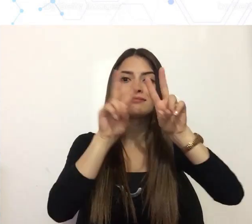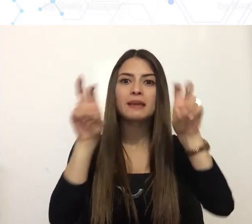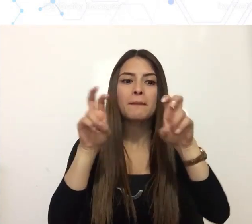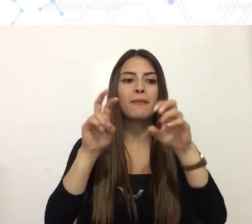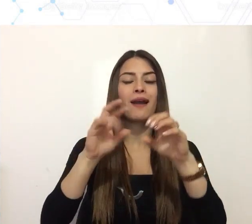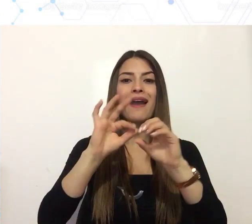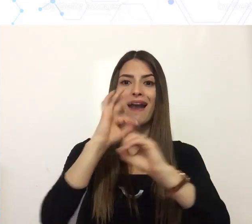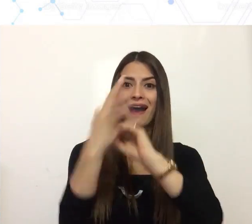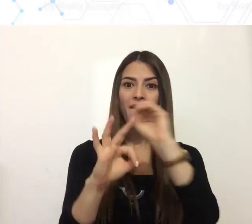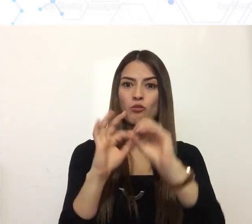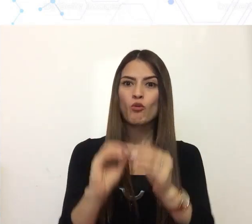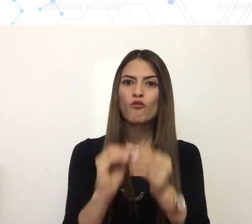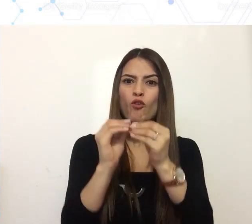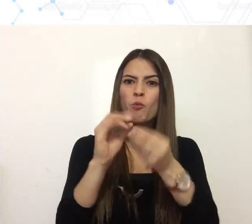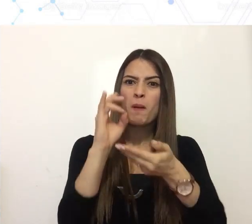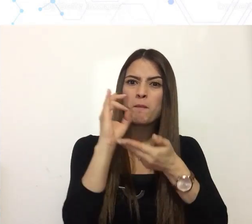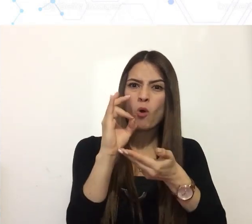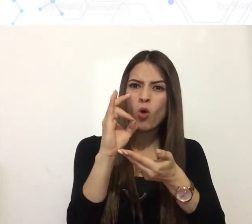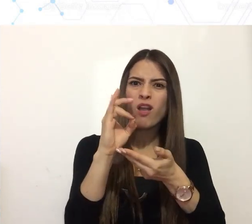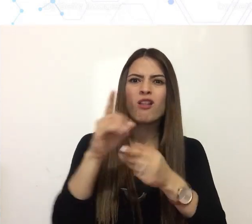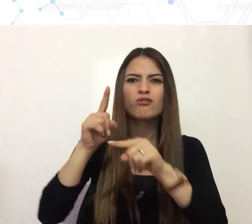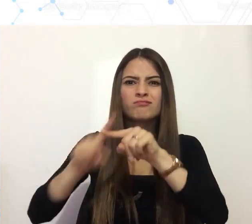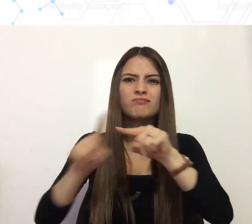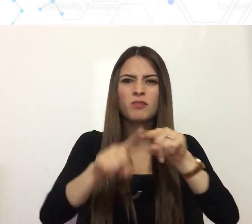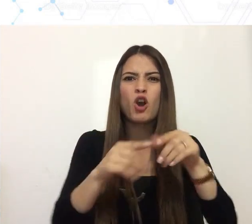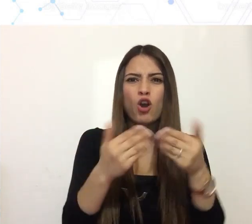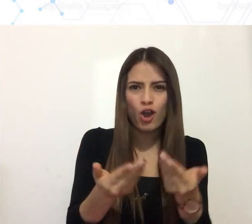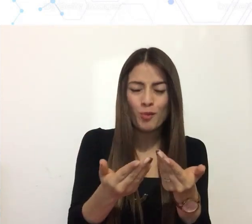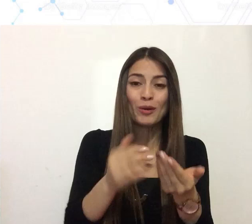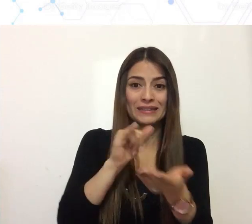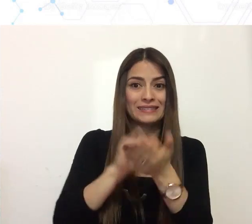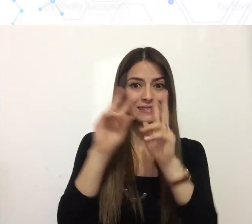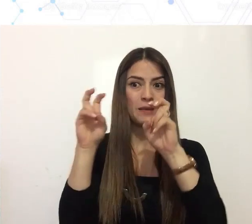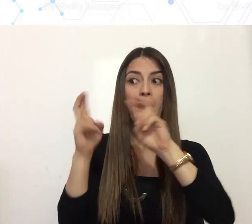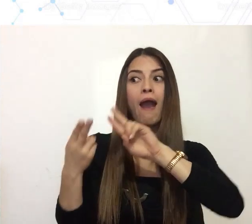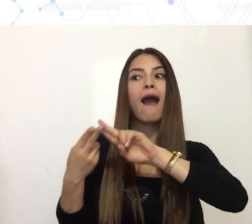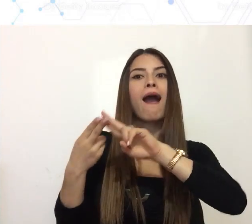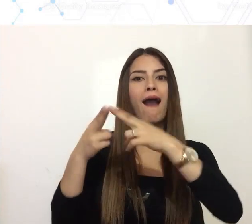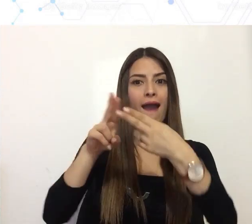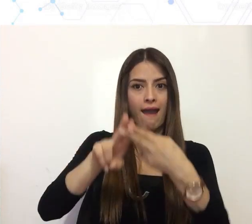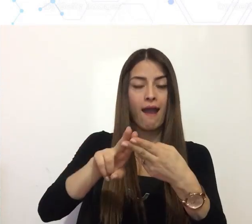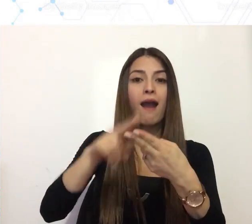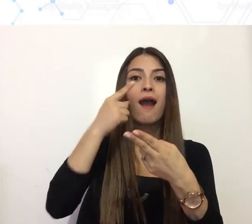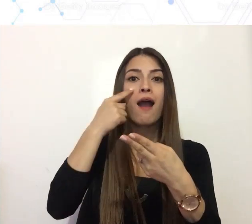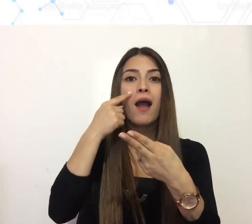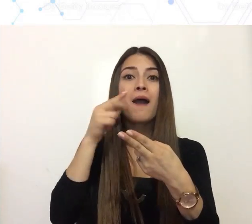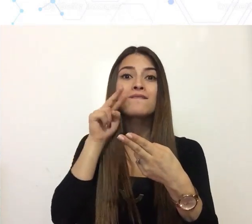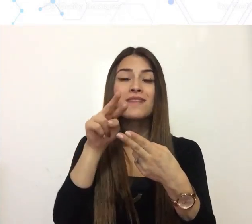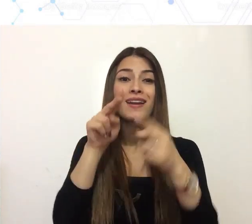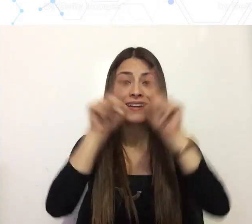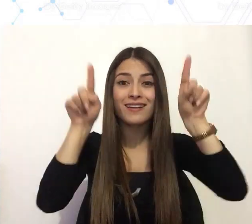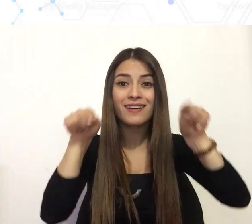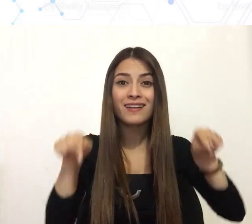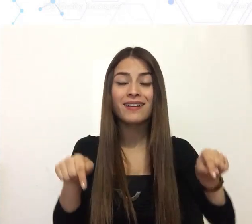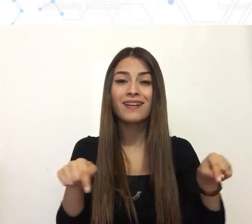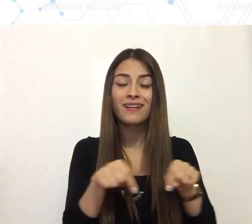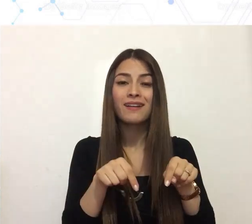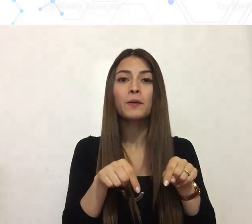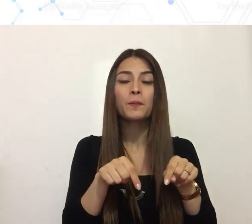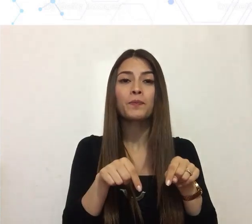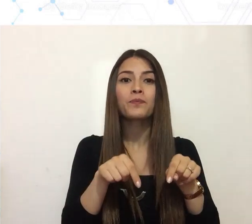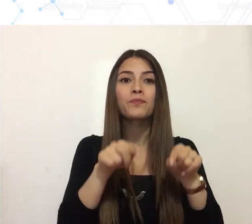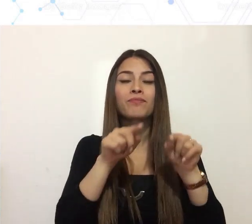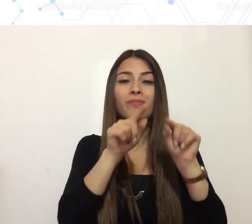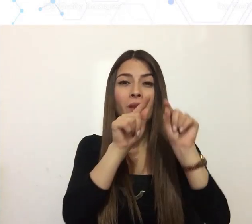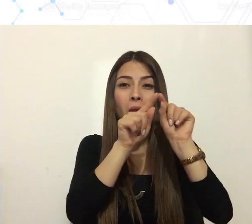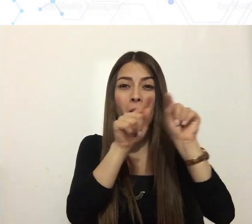tal razón, estoy pidiendo que en cada uno de estos recuadros pequeños que tenemos acá, elaboremos el dibujo correspondiente